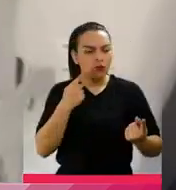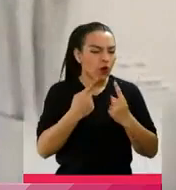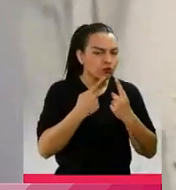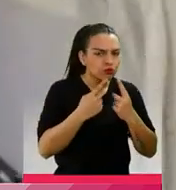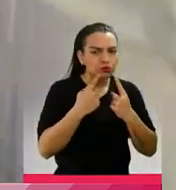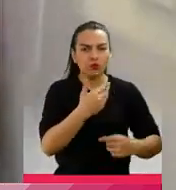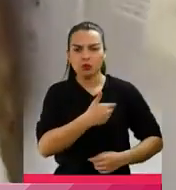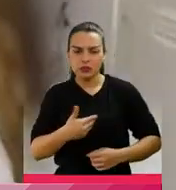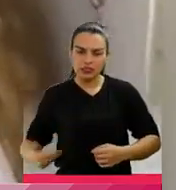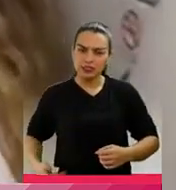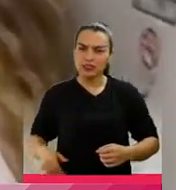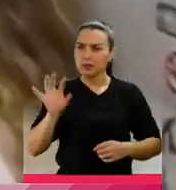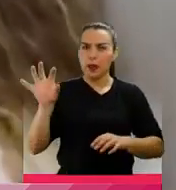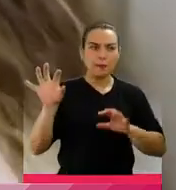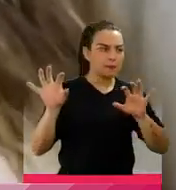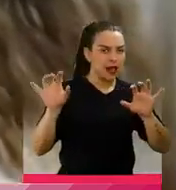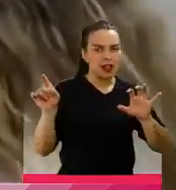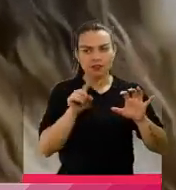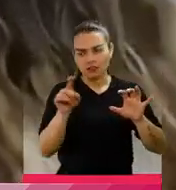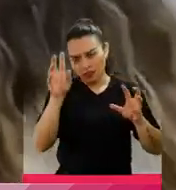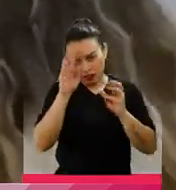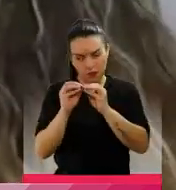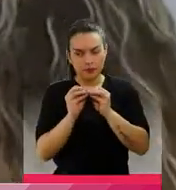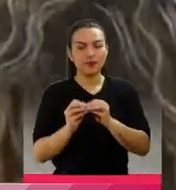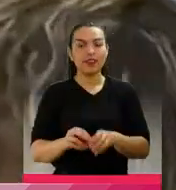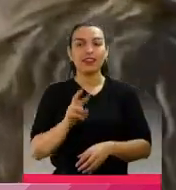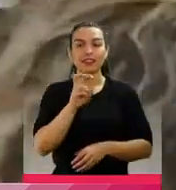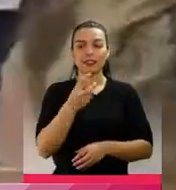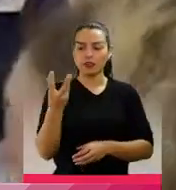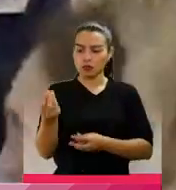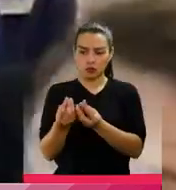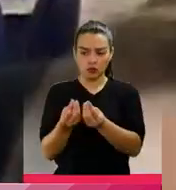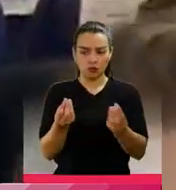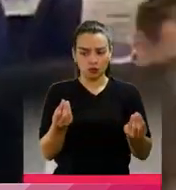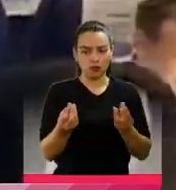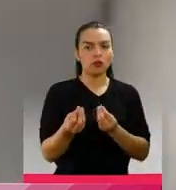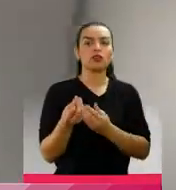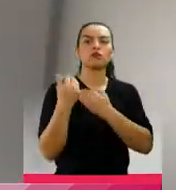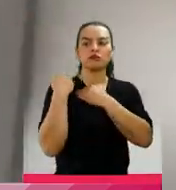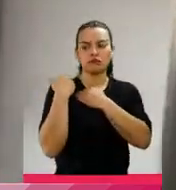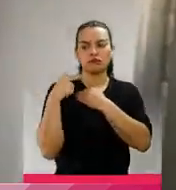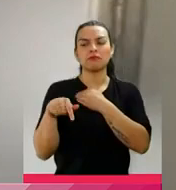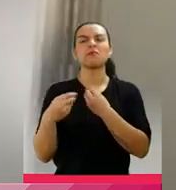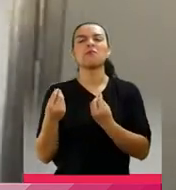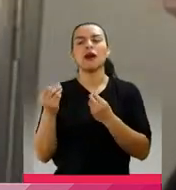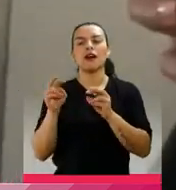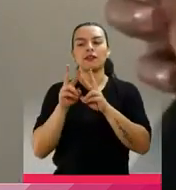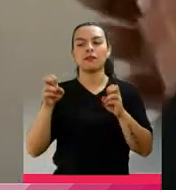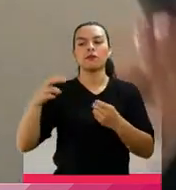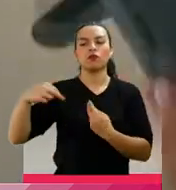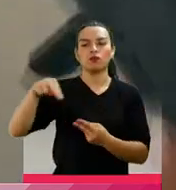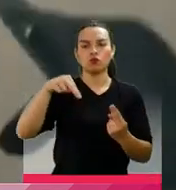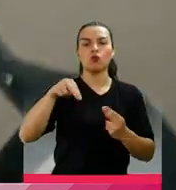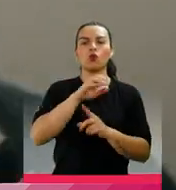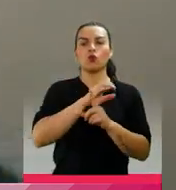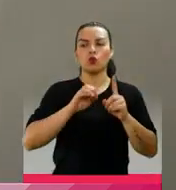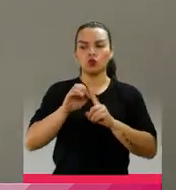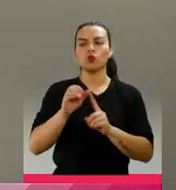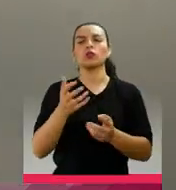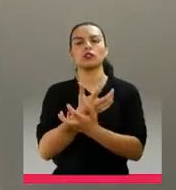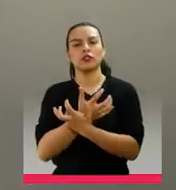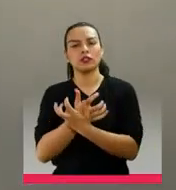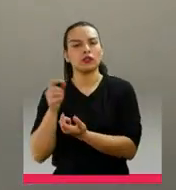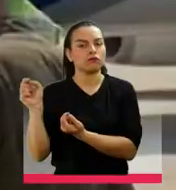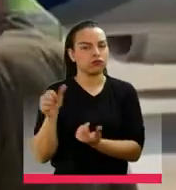dos países. 7 equipos de trabajo se encargarán de fijar la apertura de embajadas, tratar temas de turismo, cultura, ciencia, inversión, entre